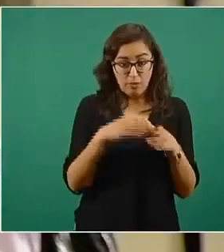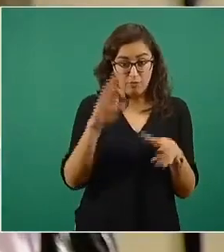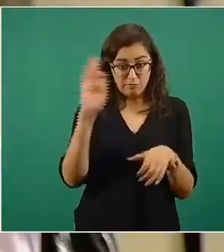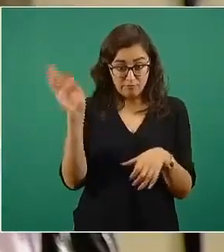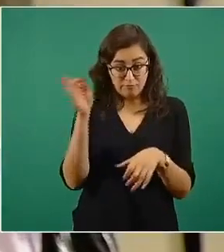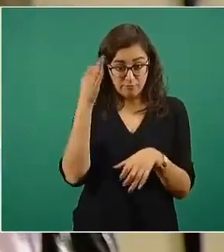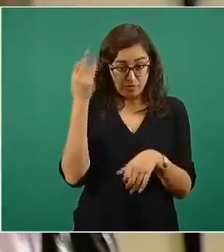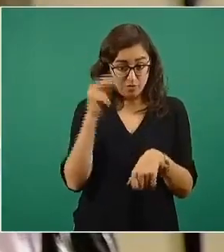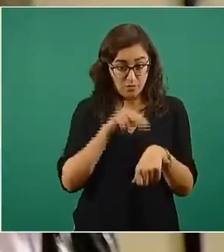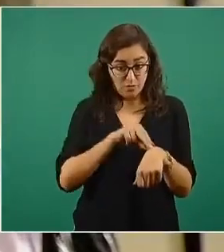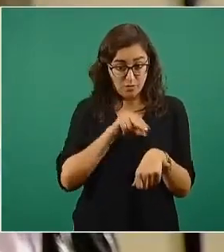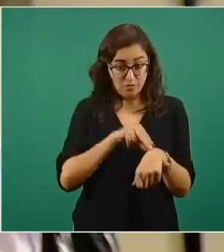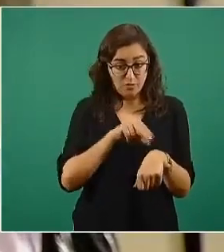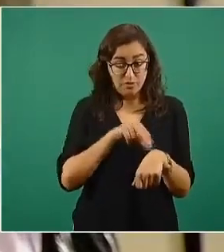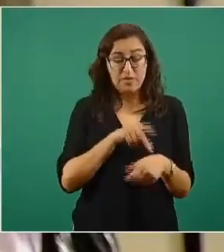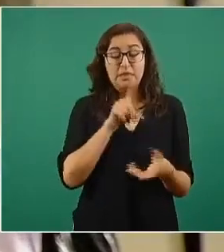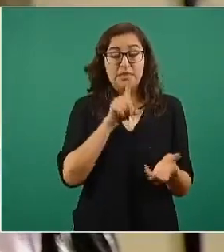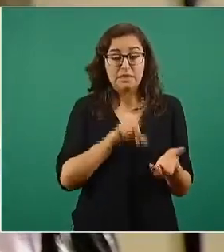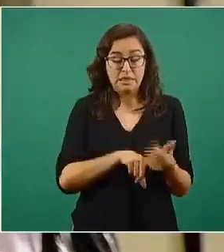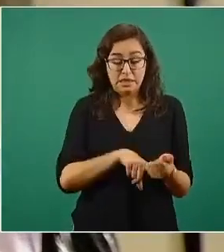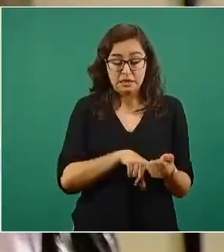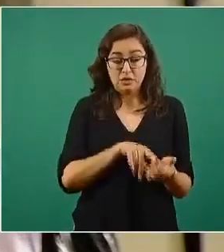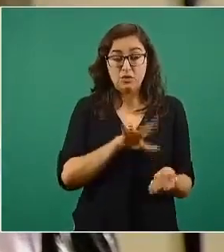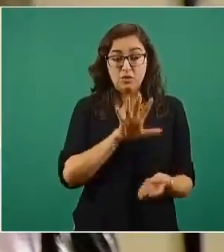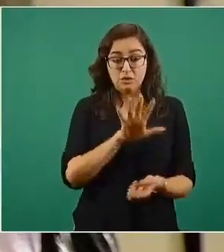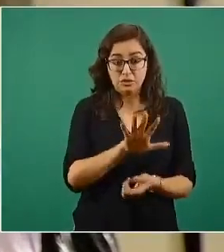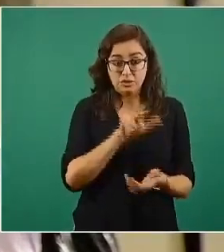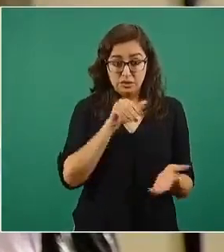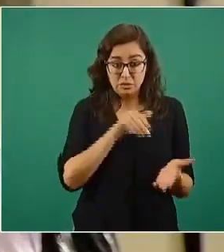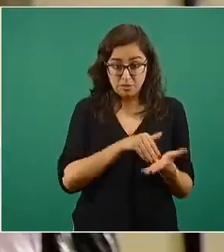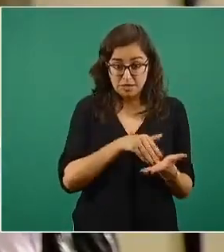Medicina, en las cuales participan